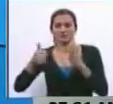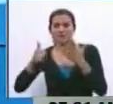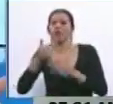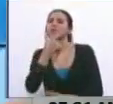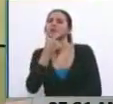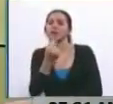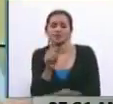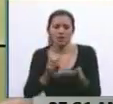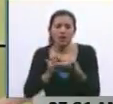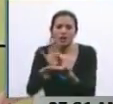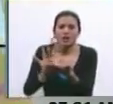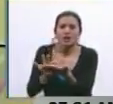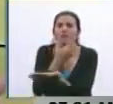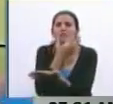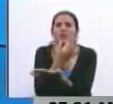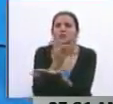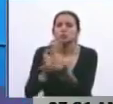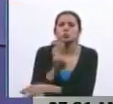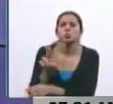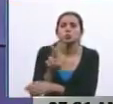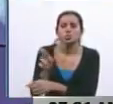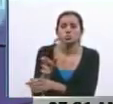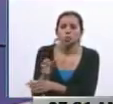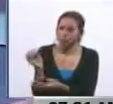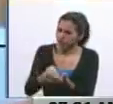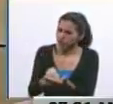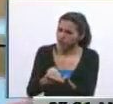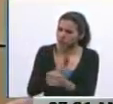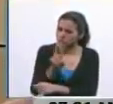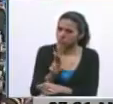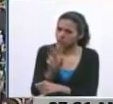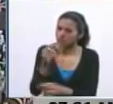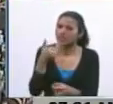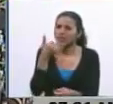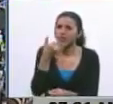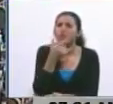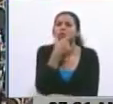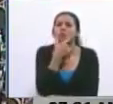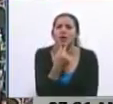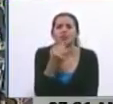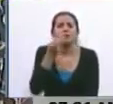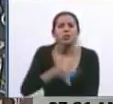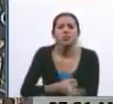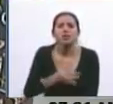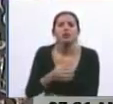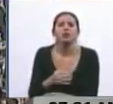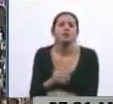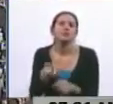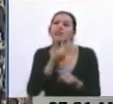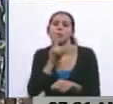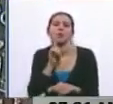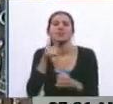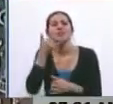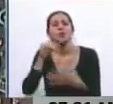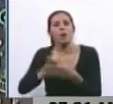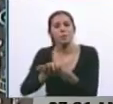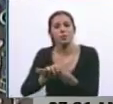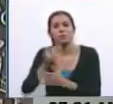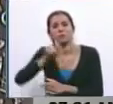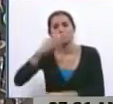para ellos. ¿Se va a volver? ¿Se está produciendo esos equipos para las personas de la tercera edad? Un teléfono que se llama Amigo, que produce